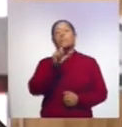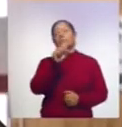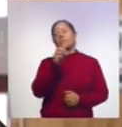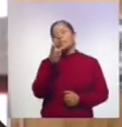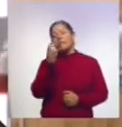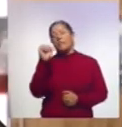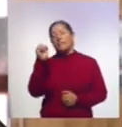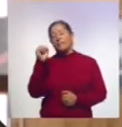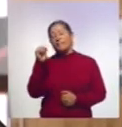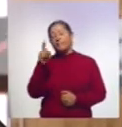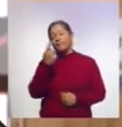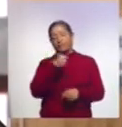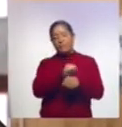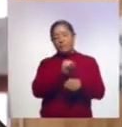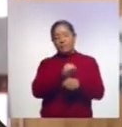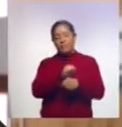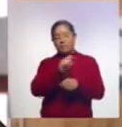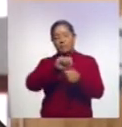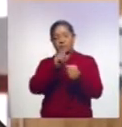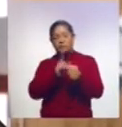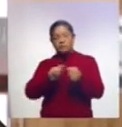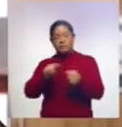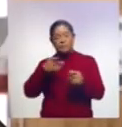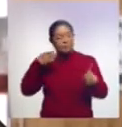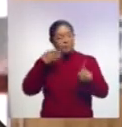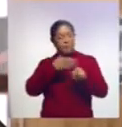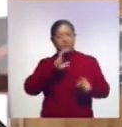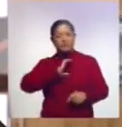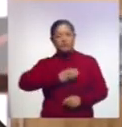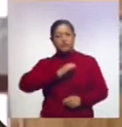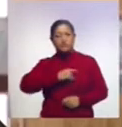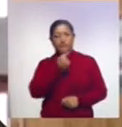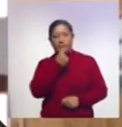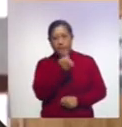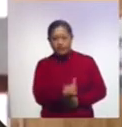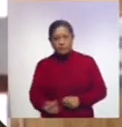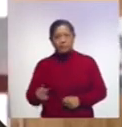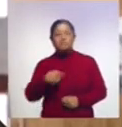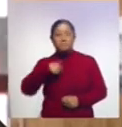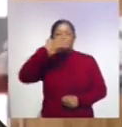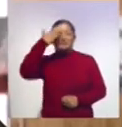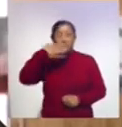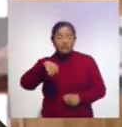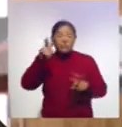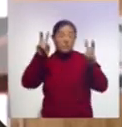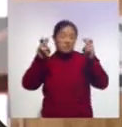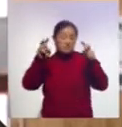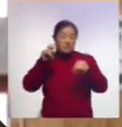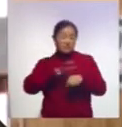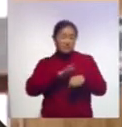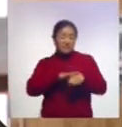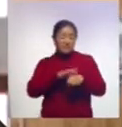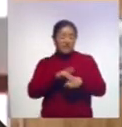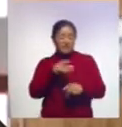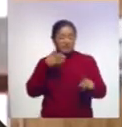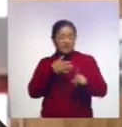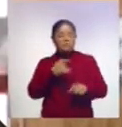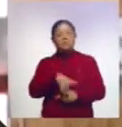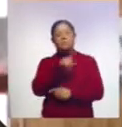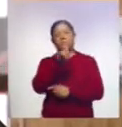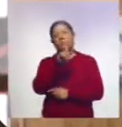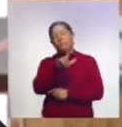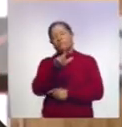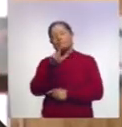de Concientización hacia el Cáncer Infantil. Sabemos que de los temas más frecuentes pues son leucemias,